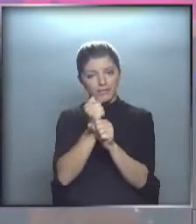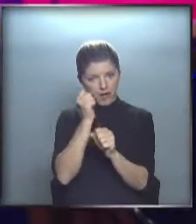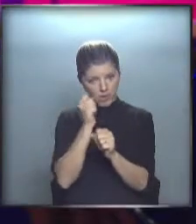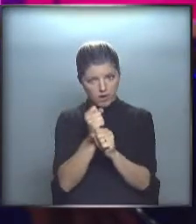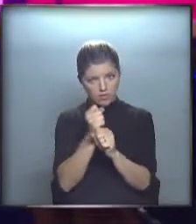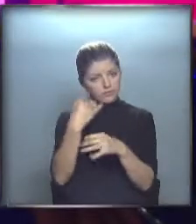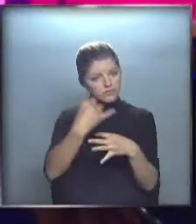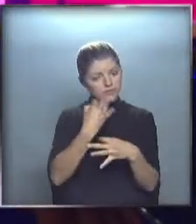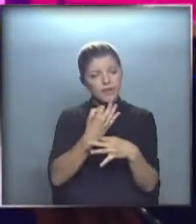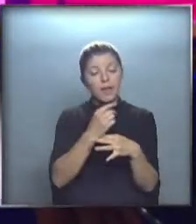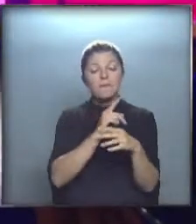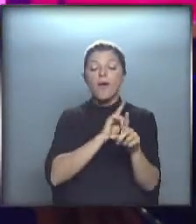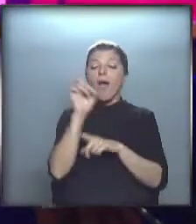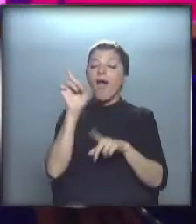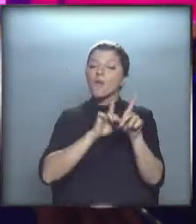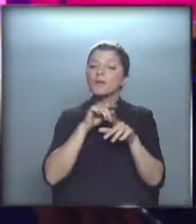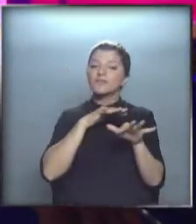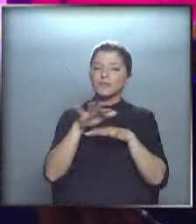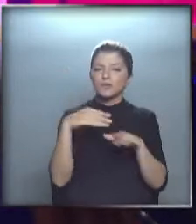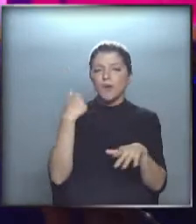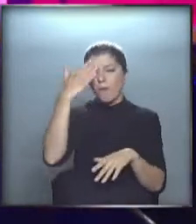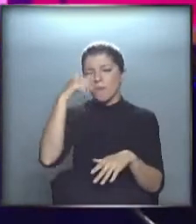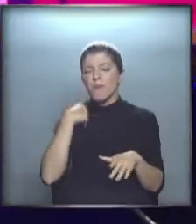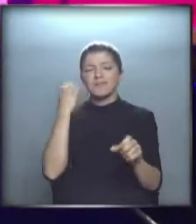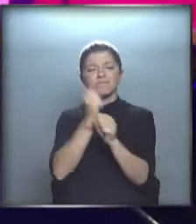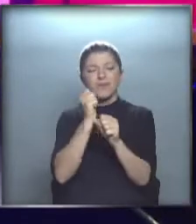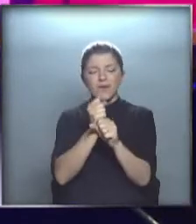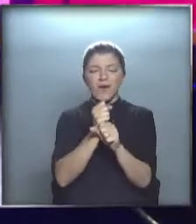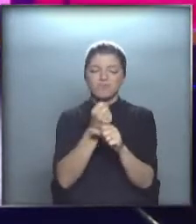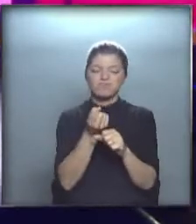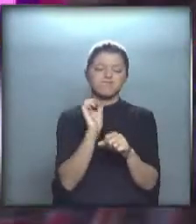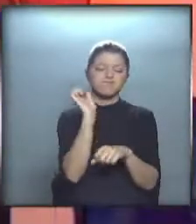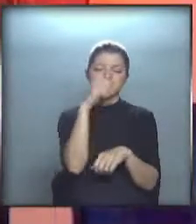vista creo que hay ciertas cosas que no son tan útiles para nuestro futuro laboral. No dice, no da ejemplos.